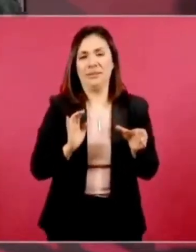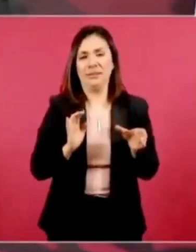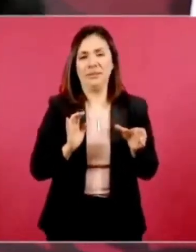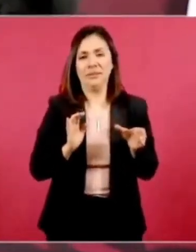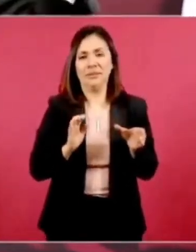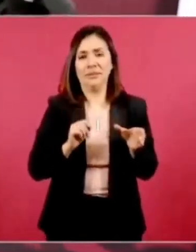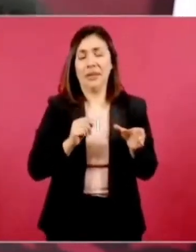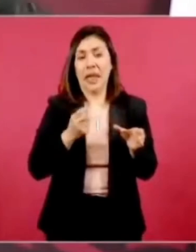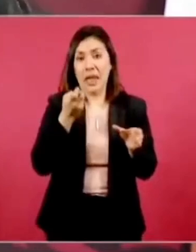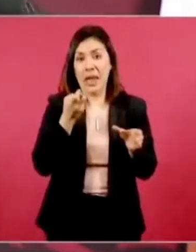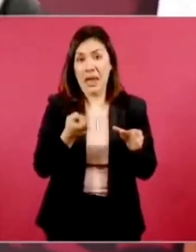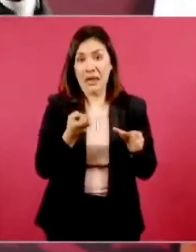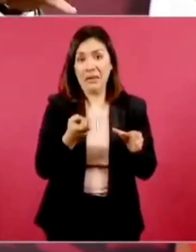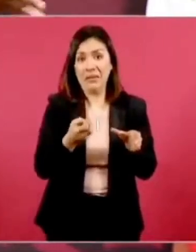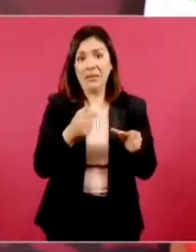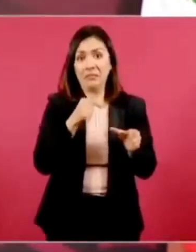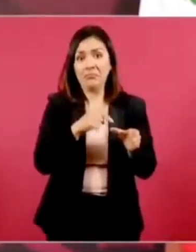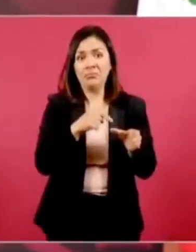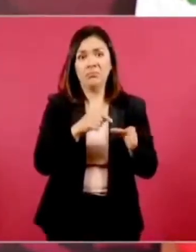Así,